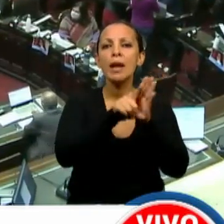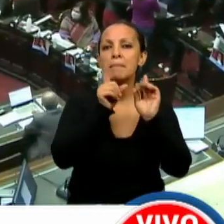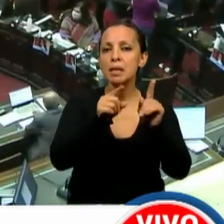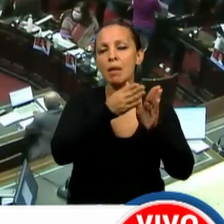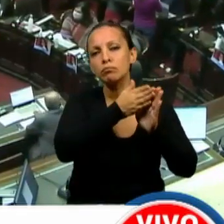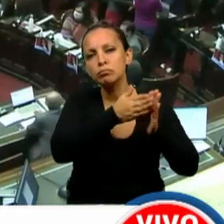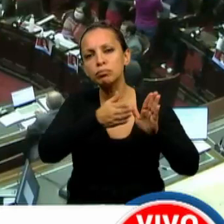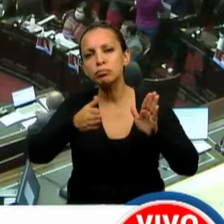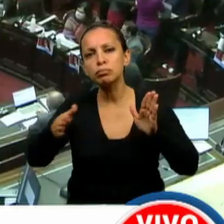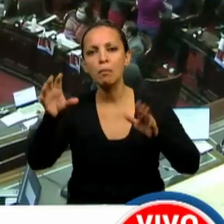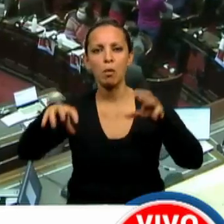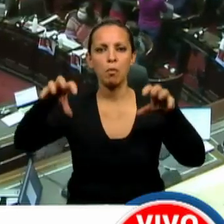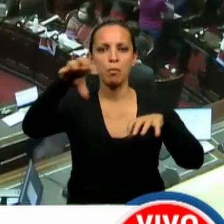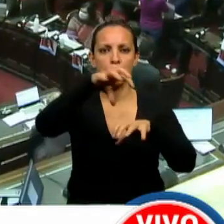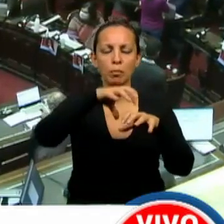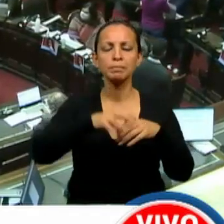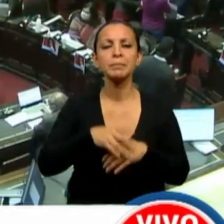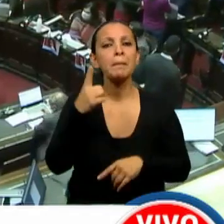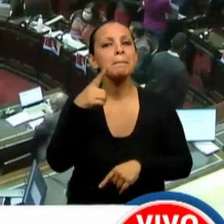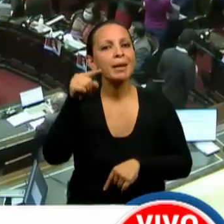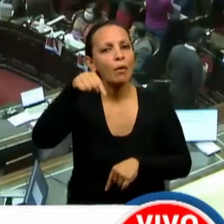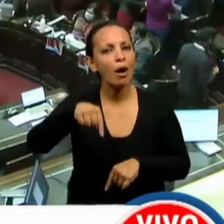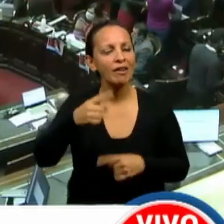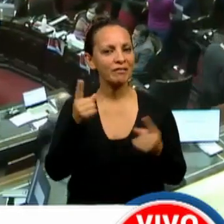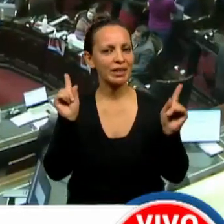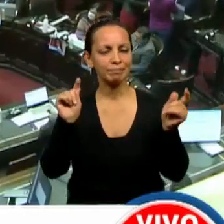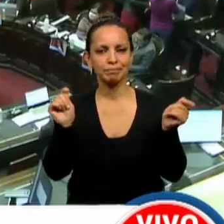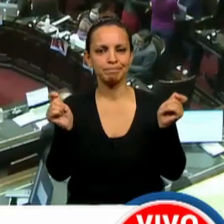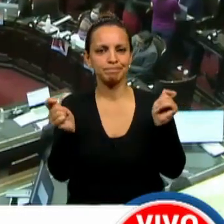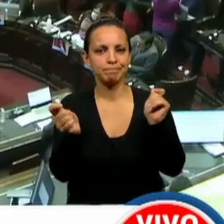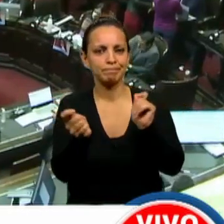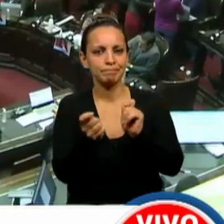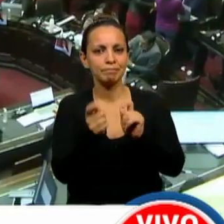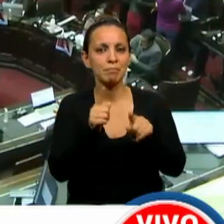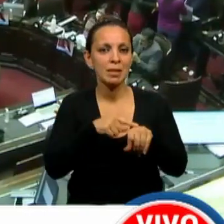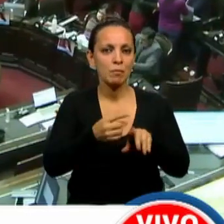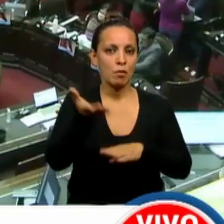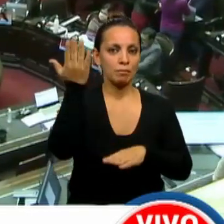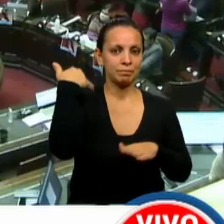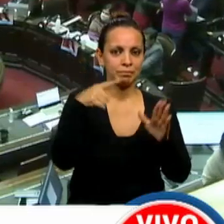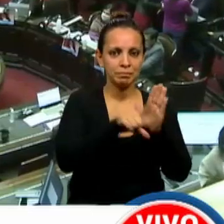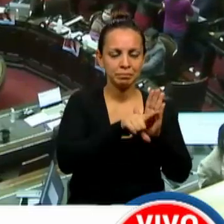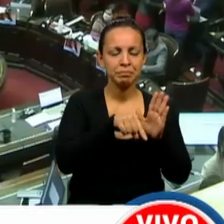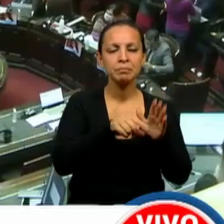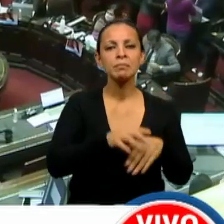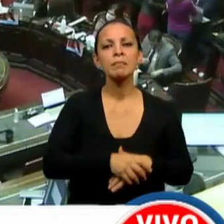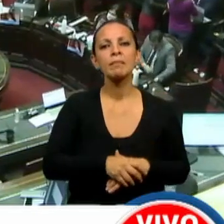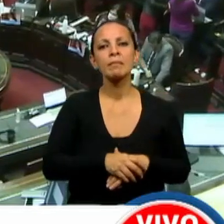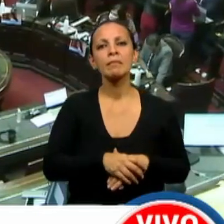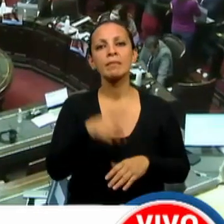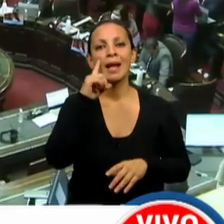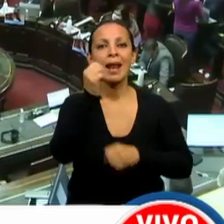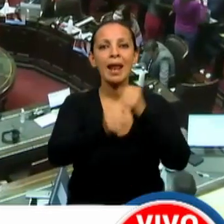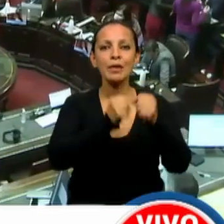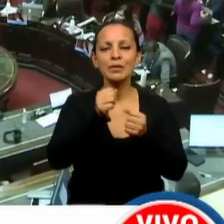citada, pero el escenario actual ha variado desde su promulgación. En la diversidad de la industria de